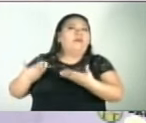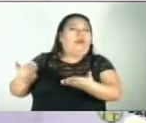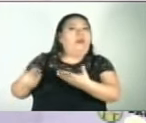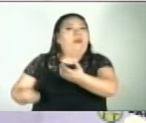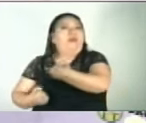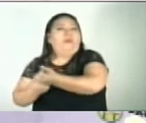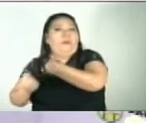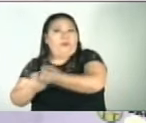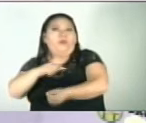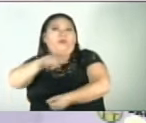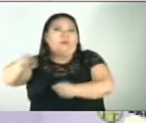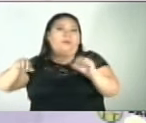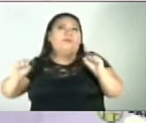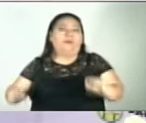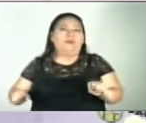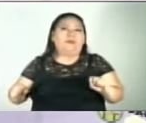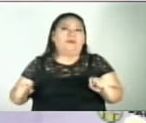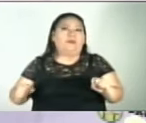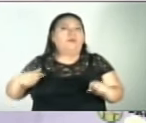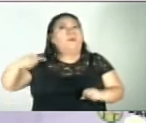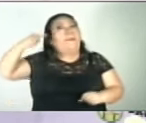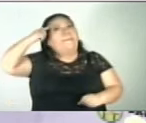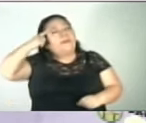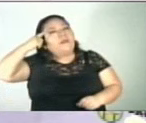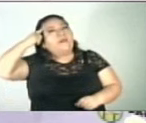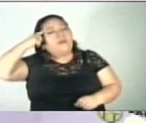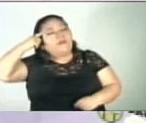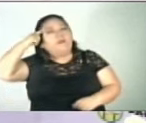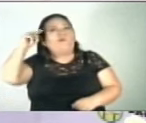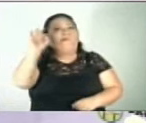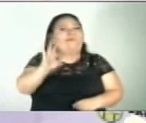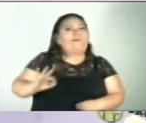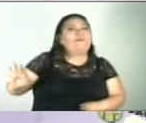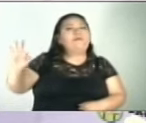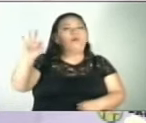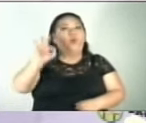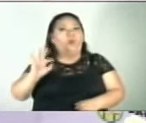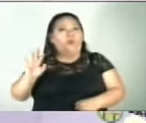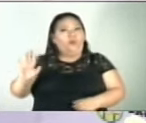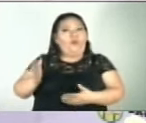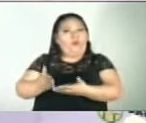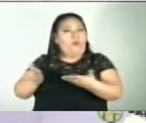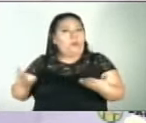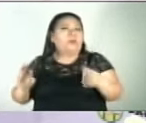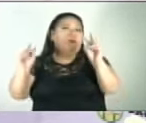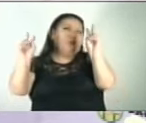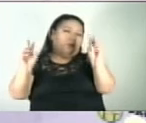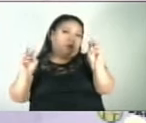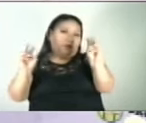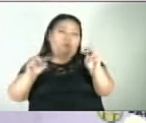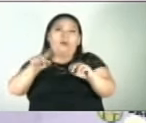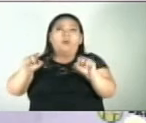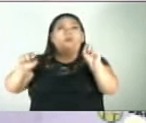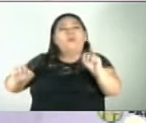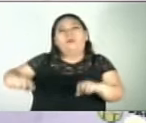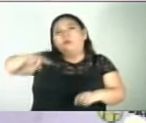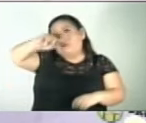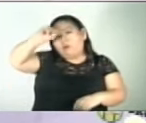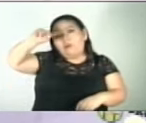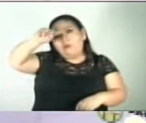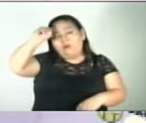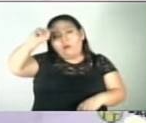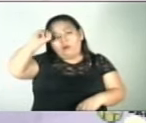que podemos darles a ellos. Estamos considerando mejorar las condiciones en otros aspectos para que ellos puedan desarrollar sus